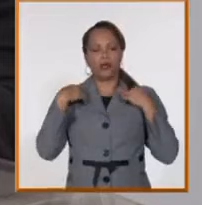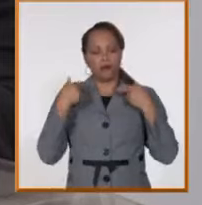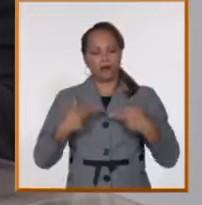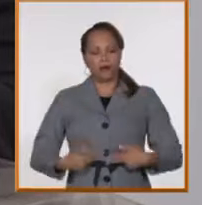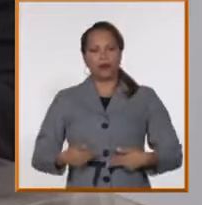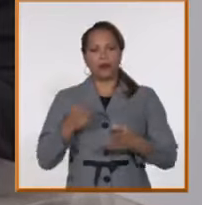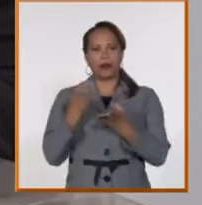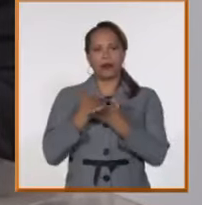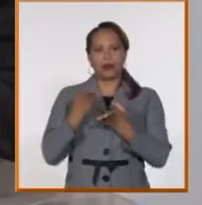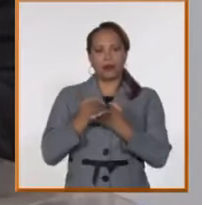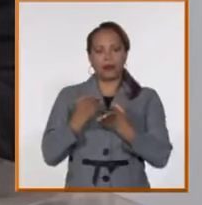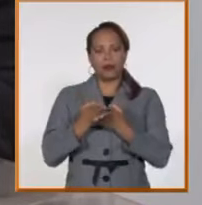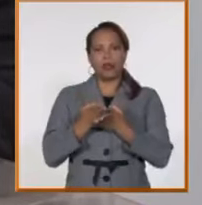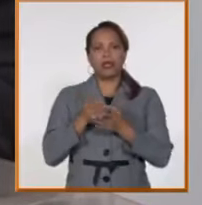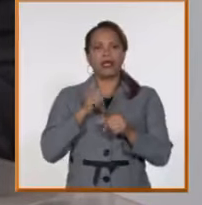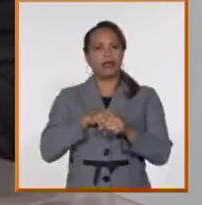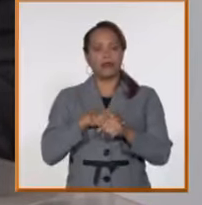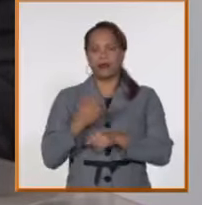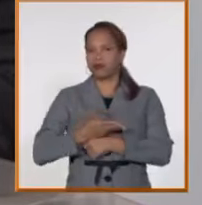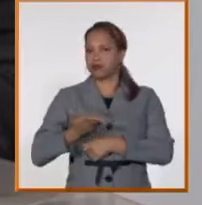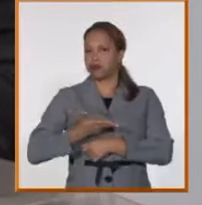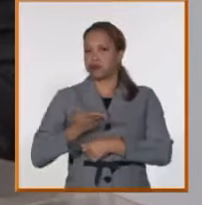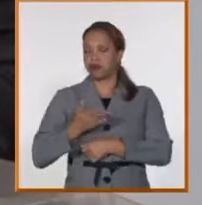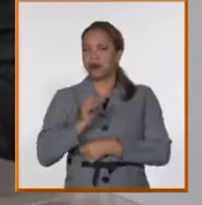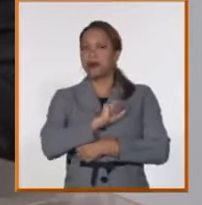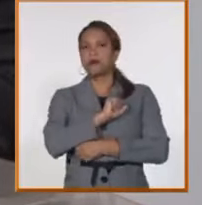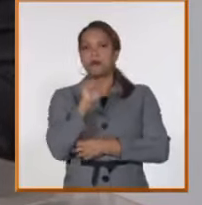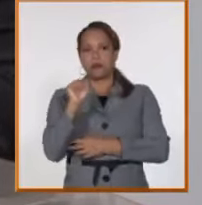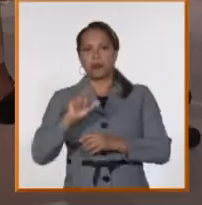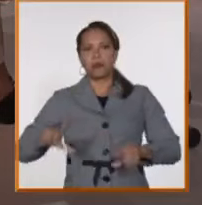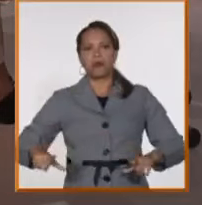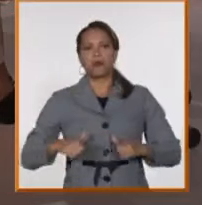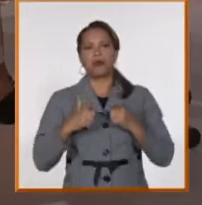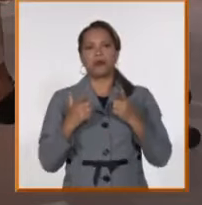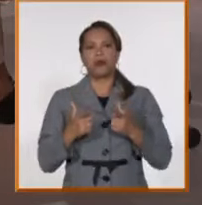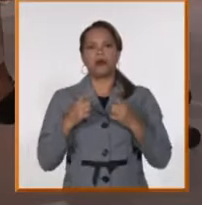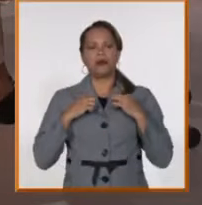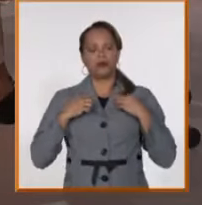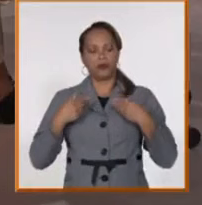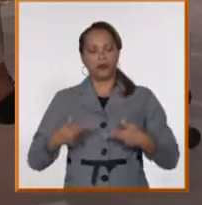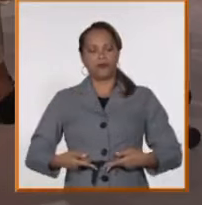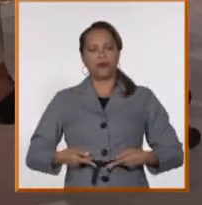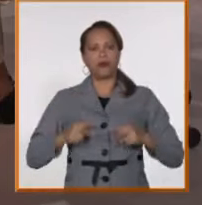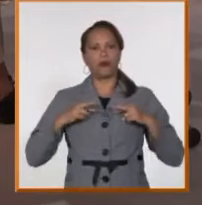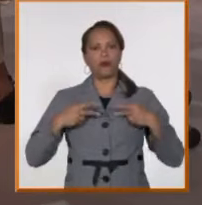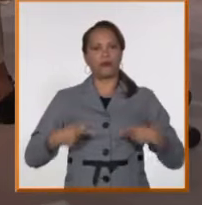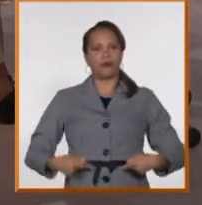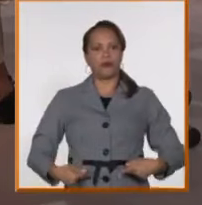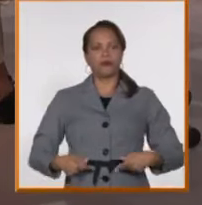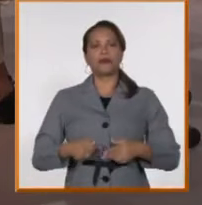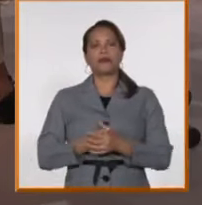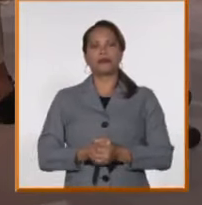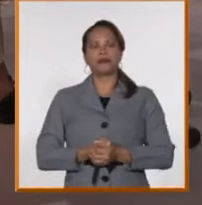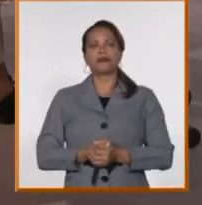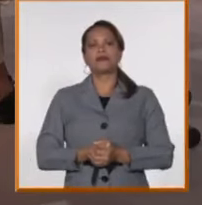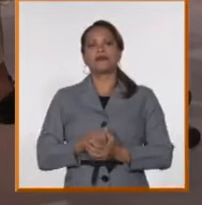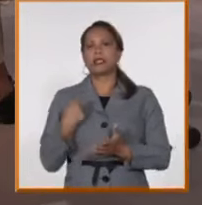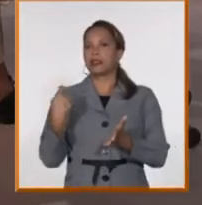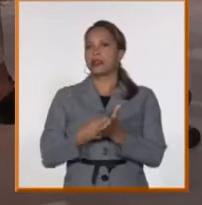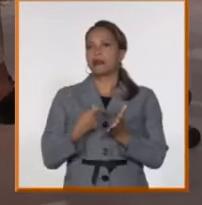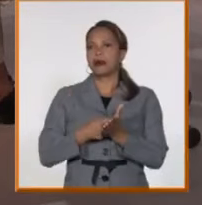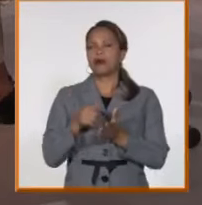nosotros en tiempo récord logramos al menos cumplir con los grados iniciales y y bueno se logró financiar